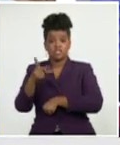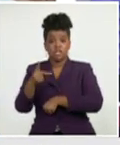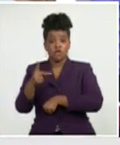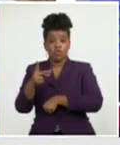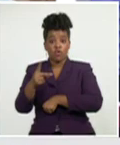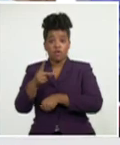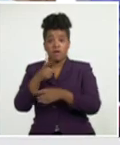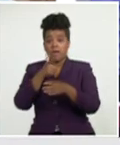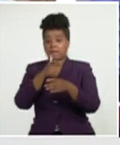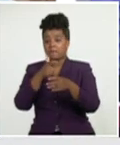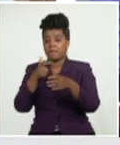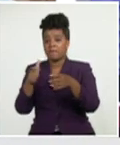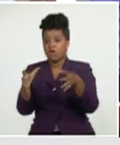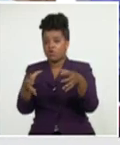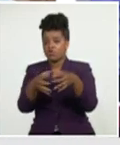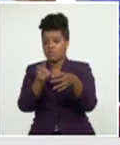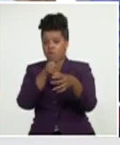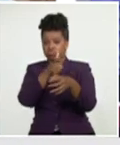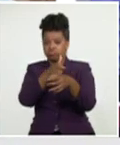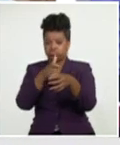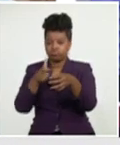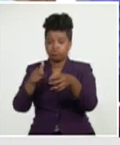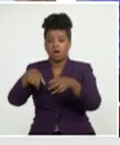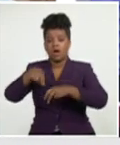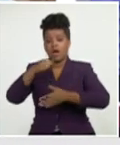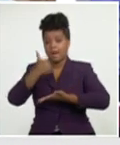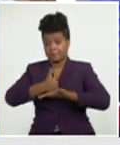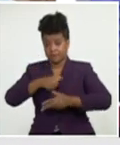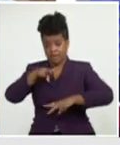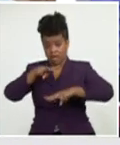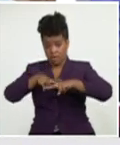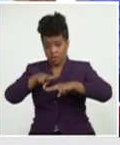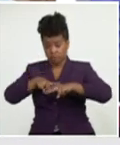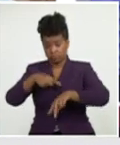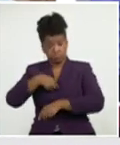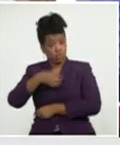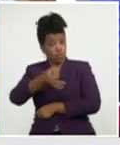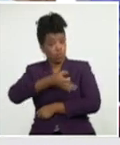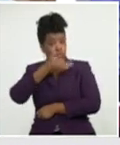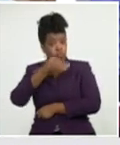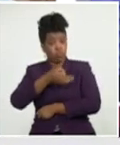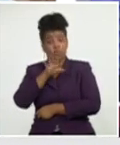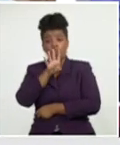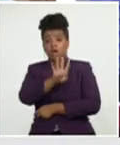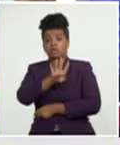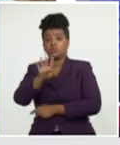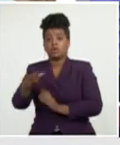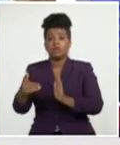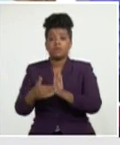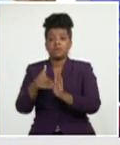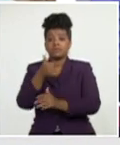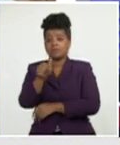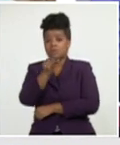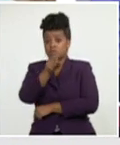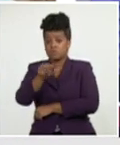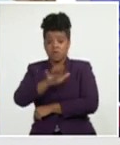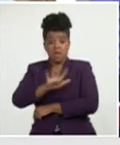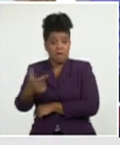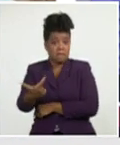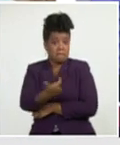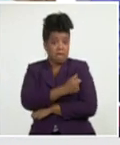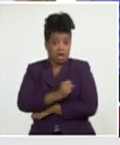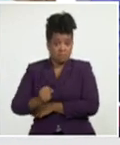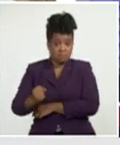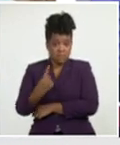en el ensayo clínico fase 3 aquí en la capital del país. Puedo comentarte que de los 44.010 sujetos que recibieron la primera dosis, ya